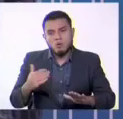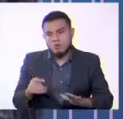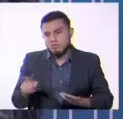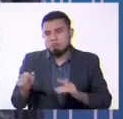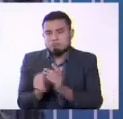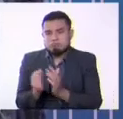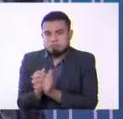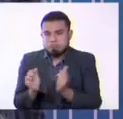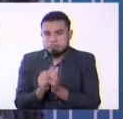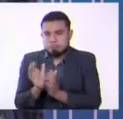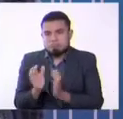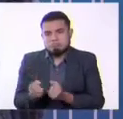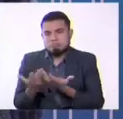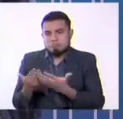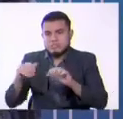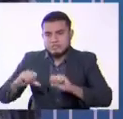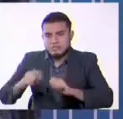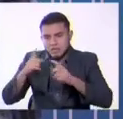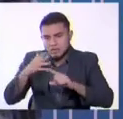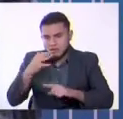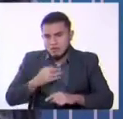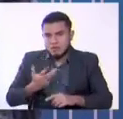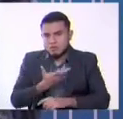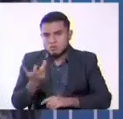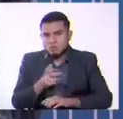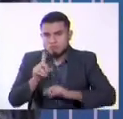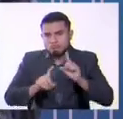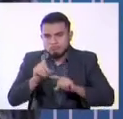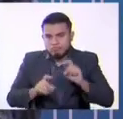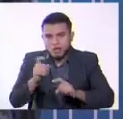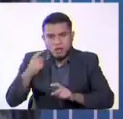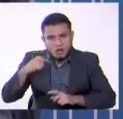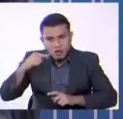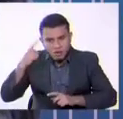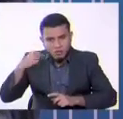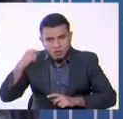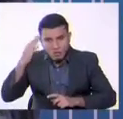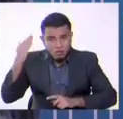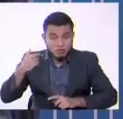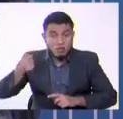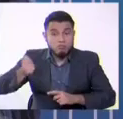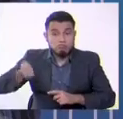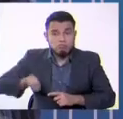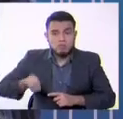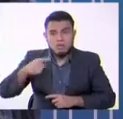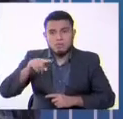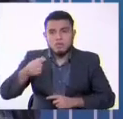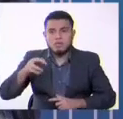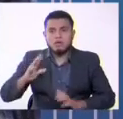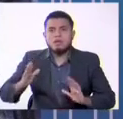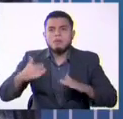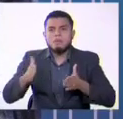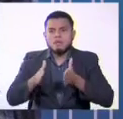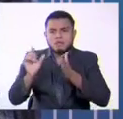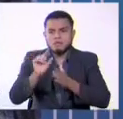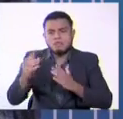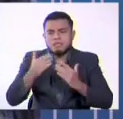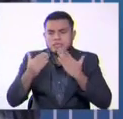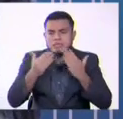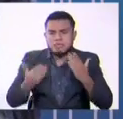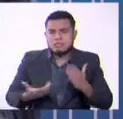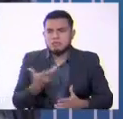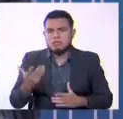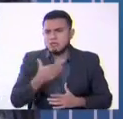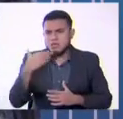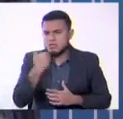problemas y consultamos a una abogada y notaria de la Procuraduría también para que nos explicara qué